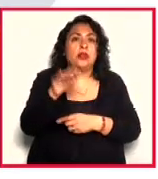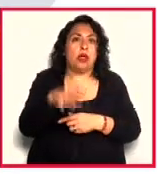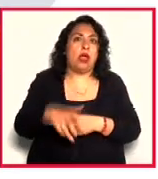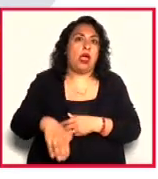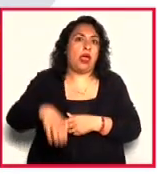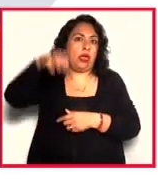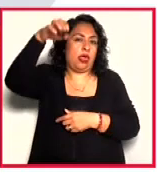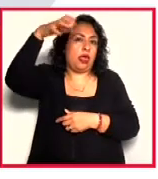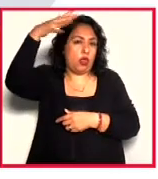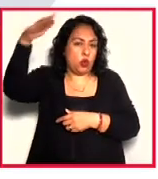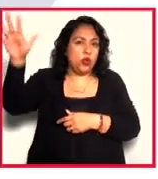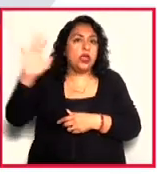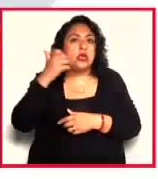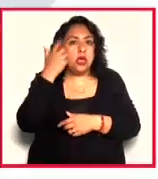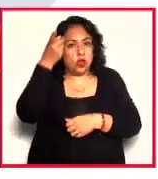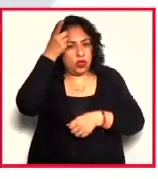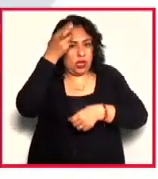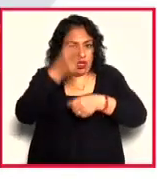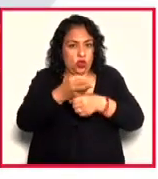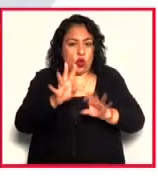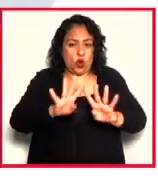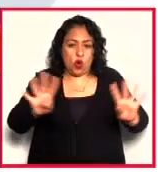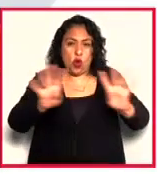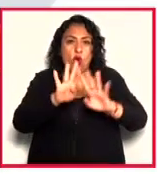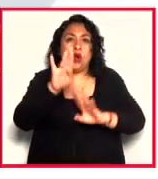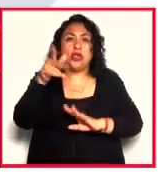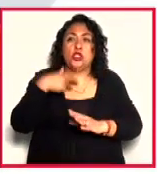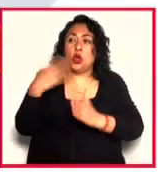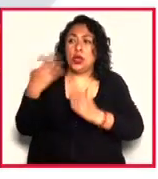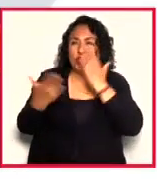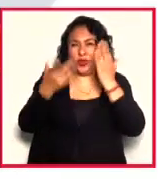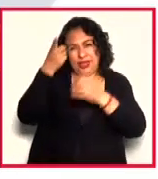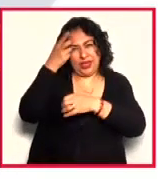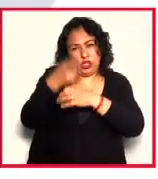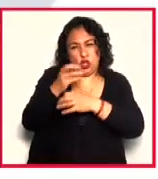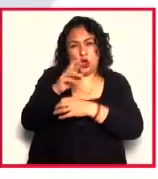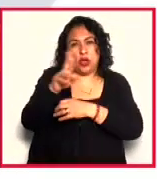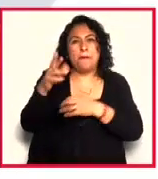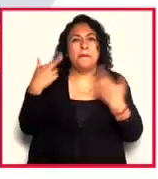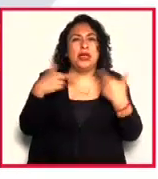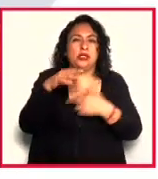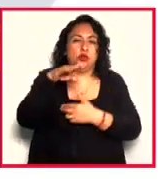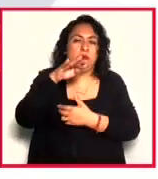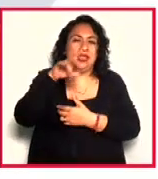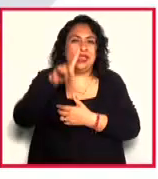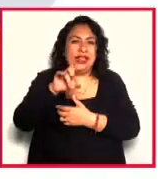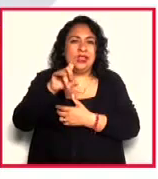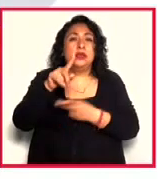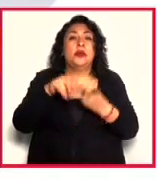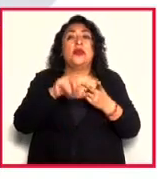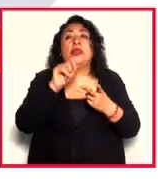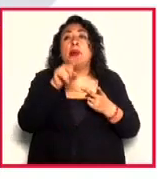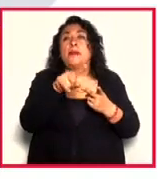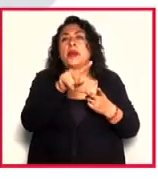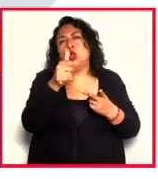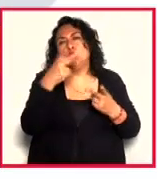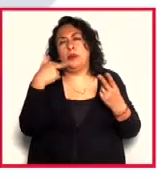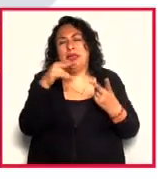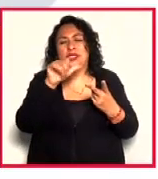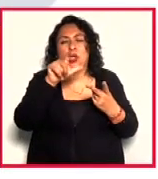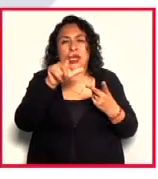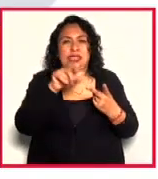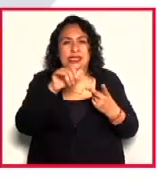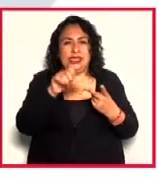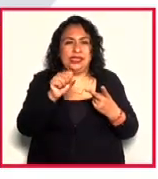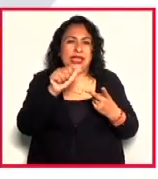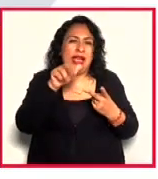estudiando dirección orquestal con el maestro Miguel Salmón del Real, y estoy estudiando composición con el maestro Alexis Aranda.